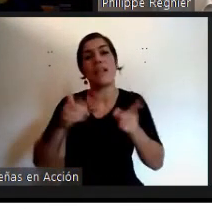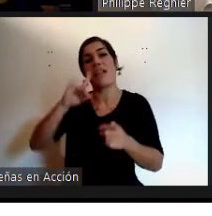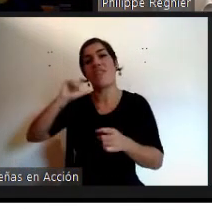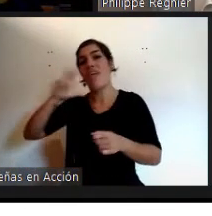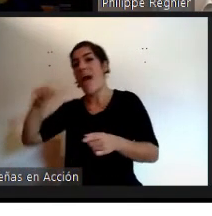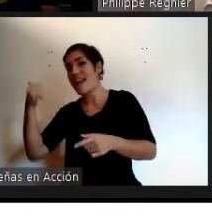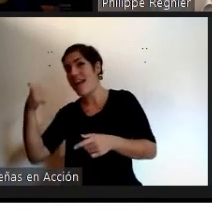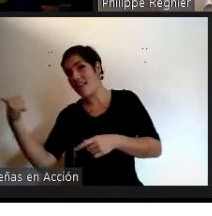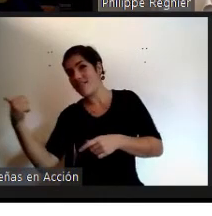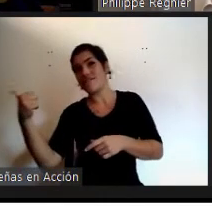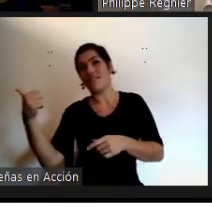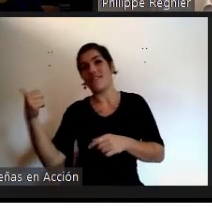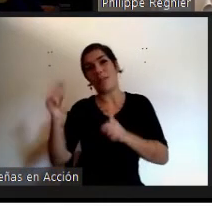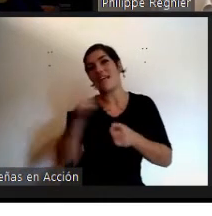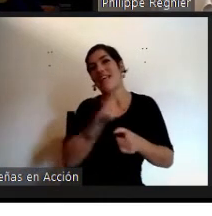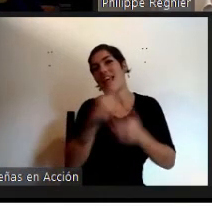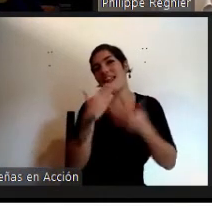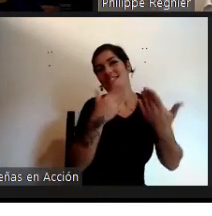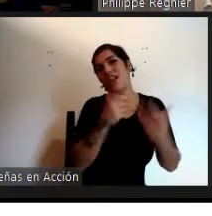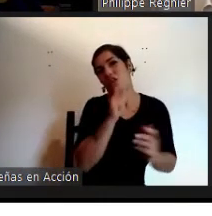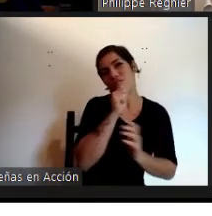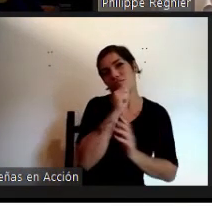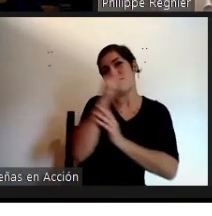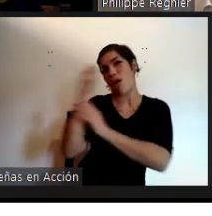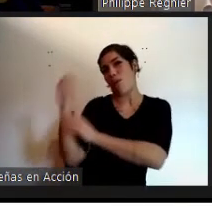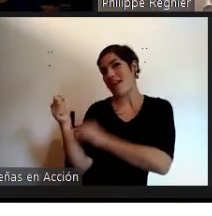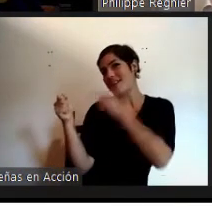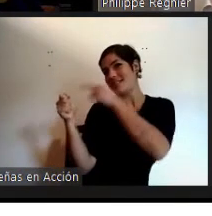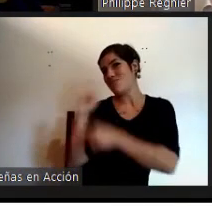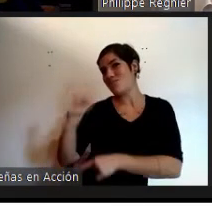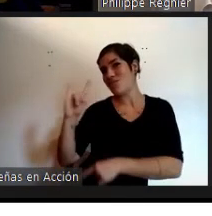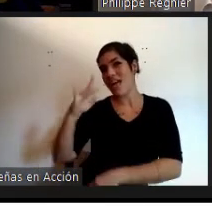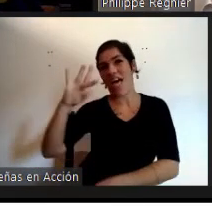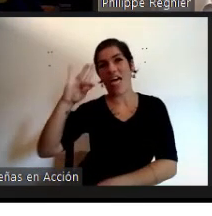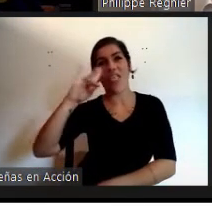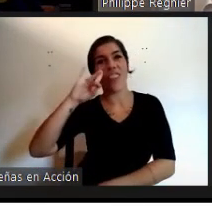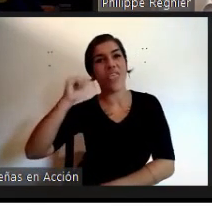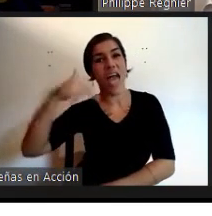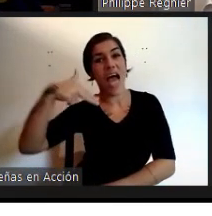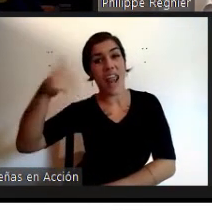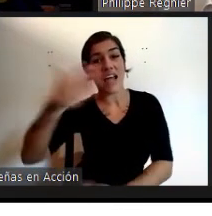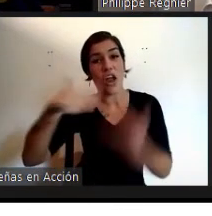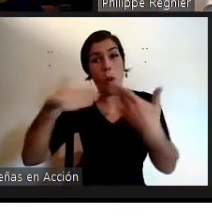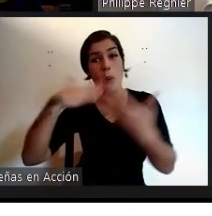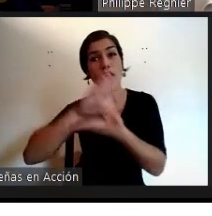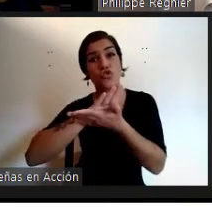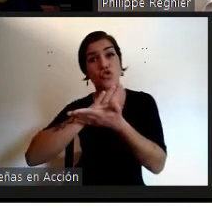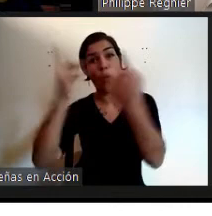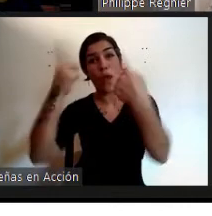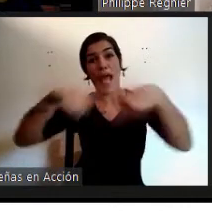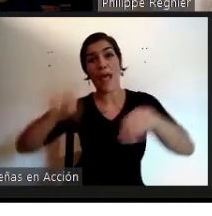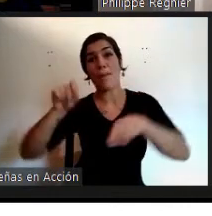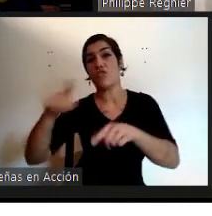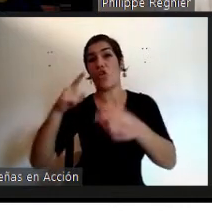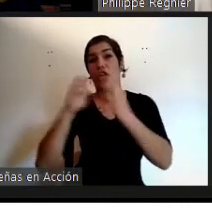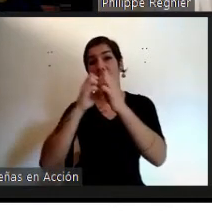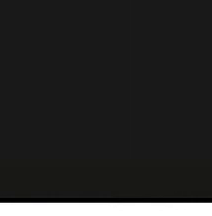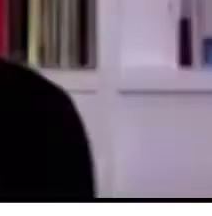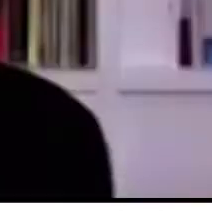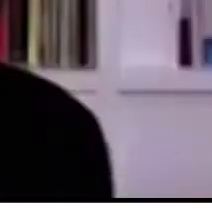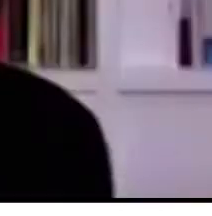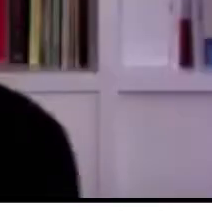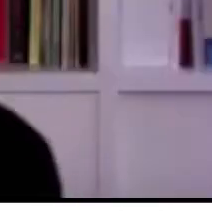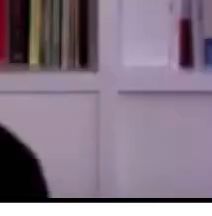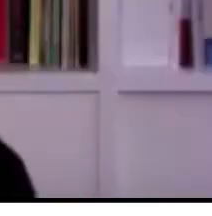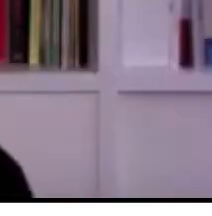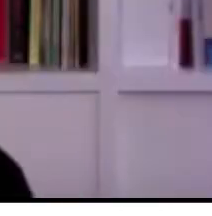Diana para que nos marque y nos coordine elementos disparadores de la discusión y la coordine. Gracias,